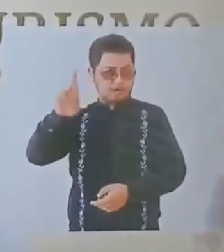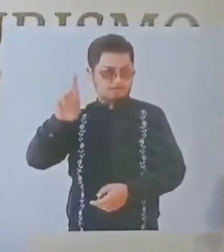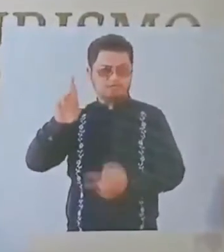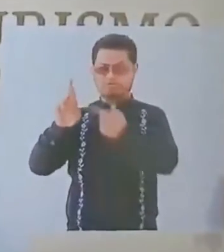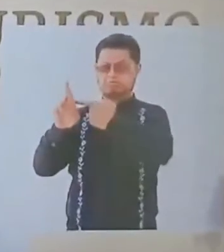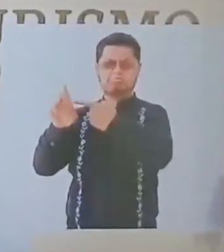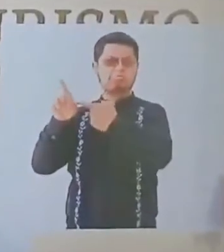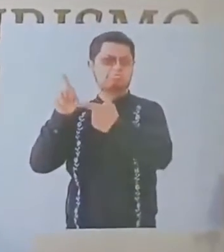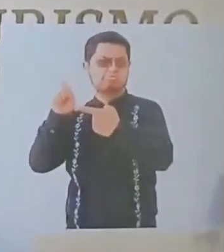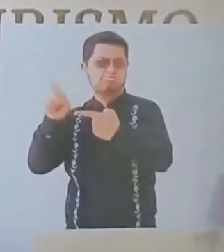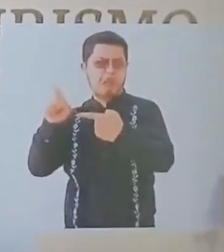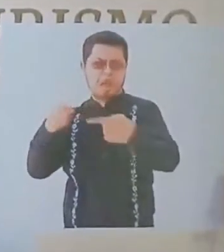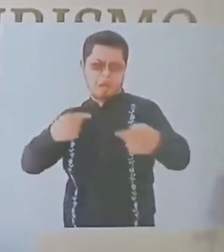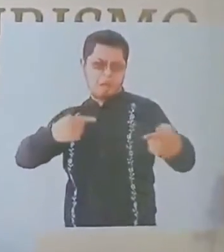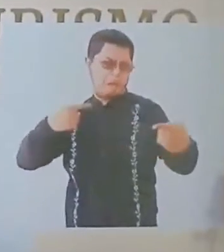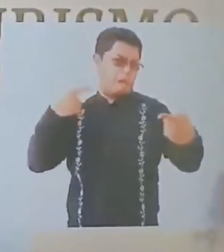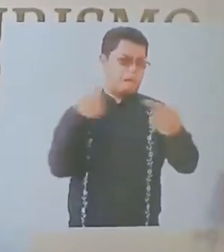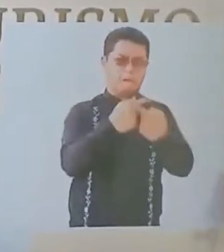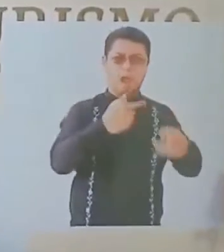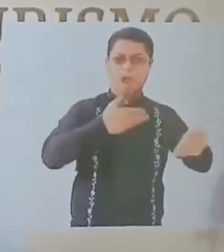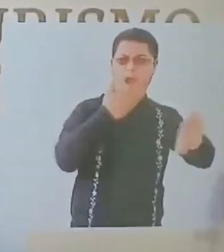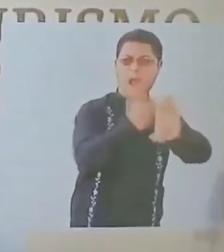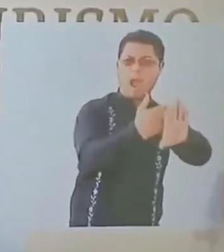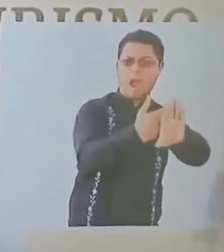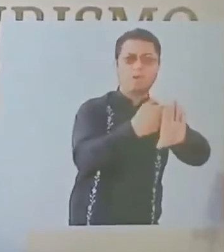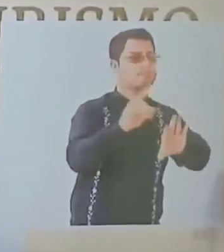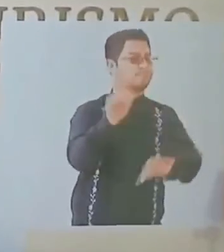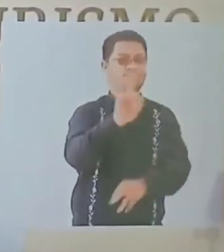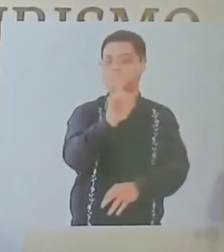no utilizó la violencia.